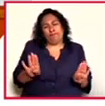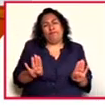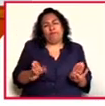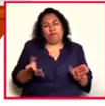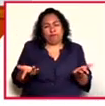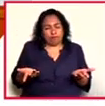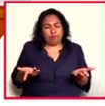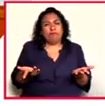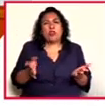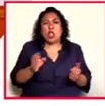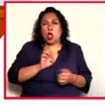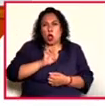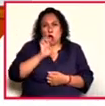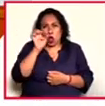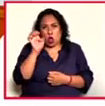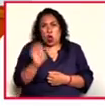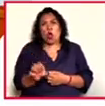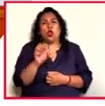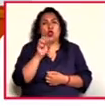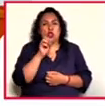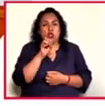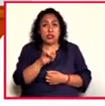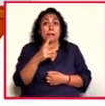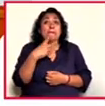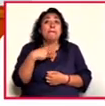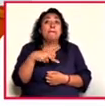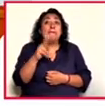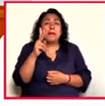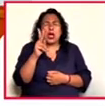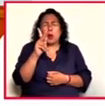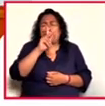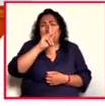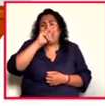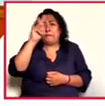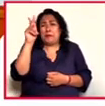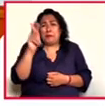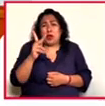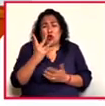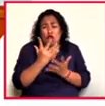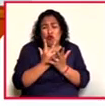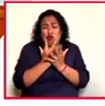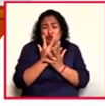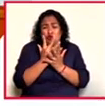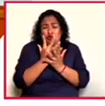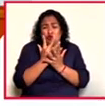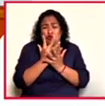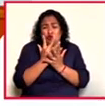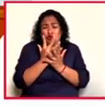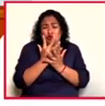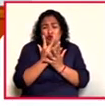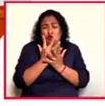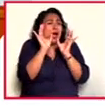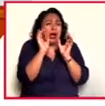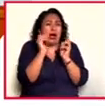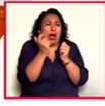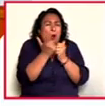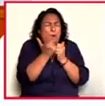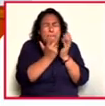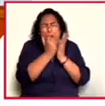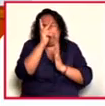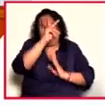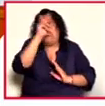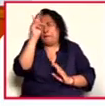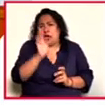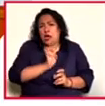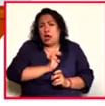de odio, pero que se exacerba ante ciertas condiciones, como el